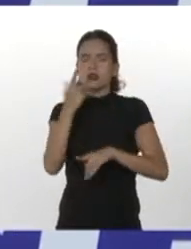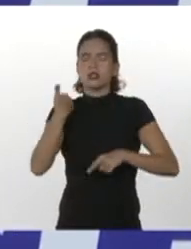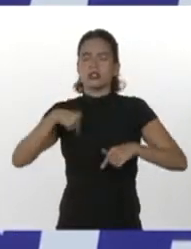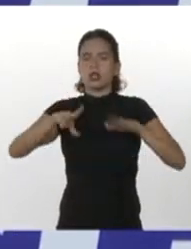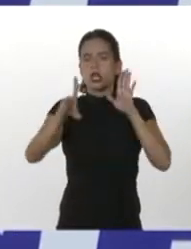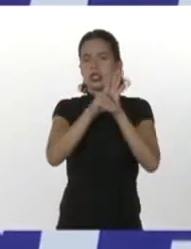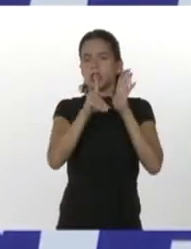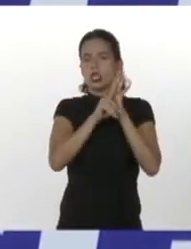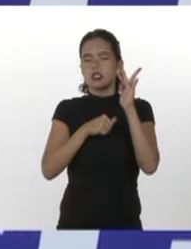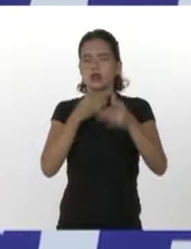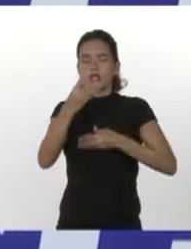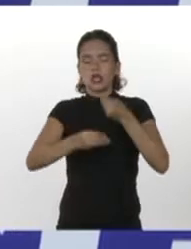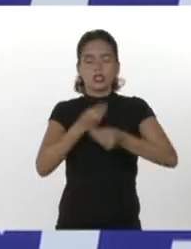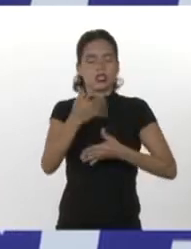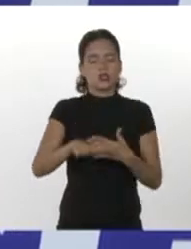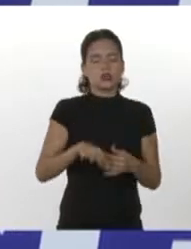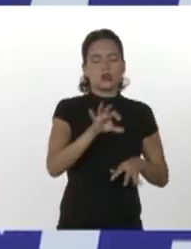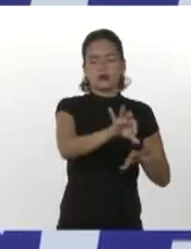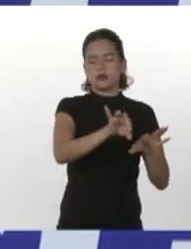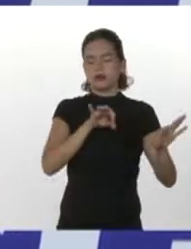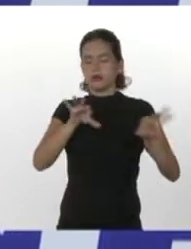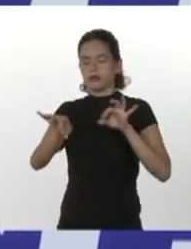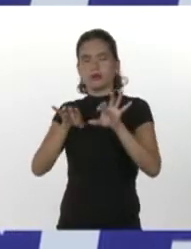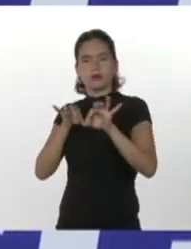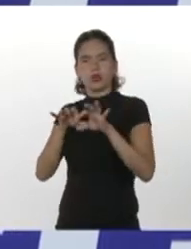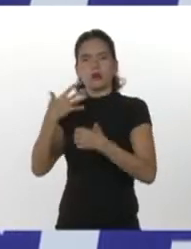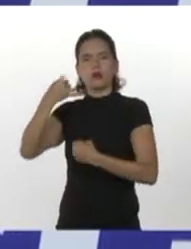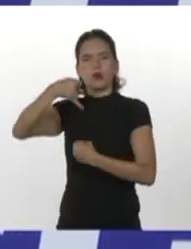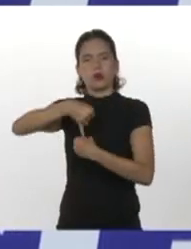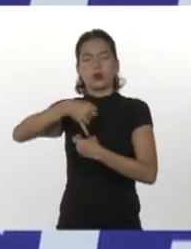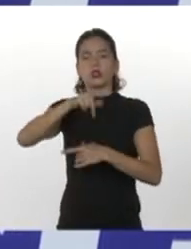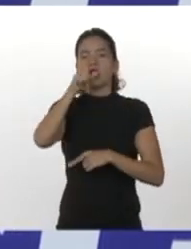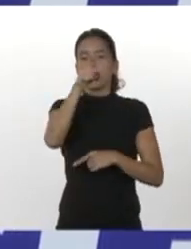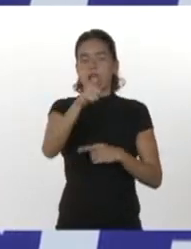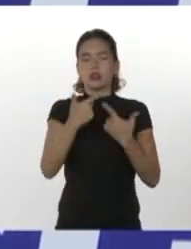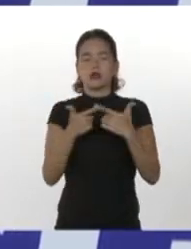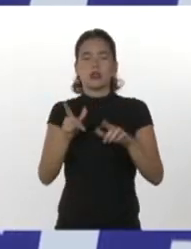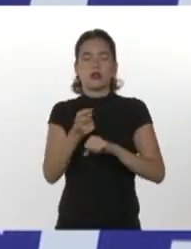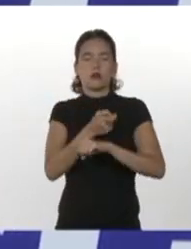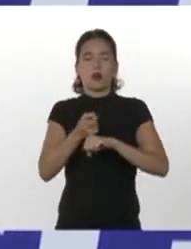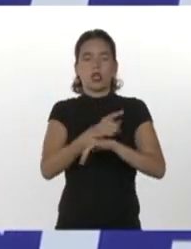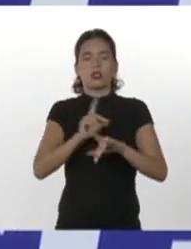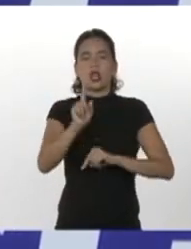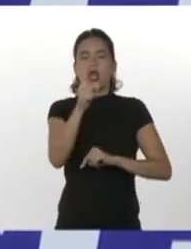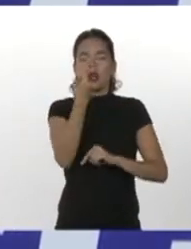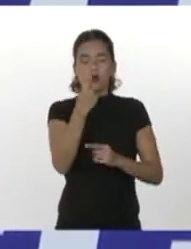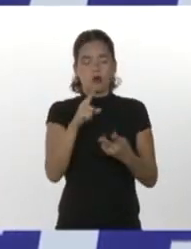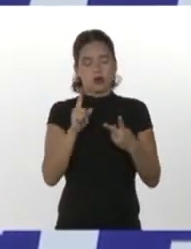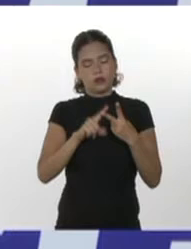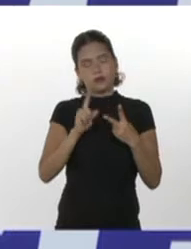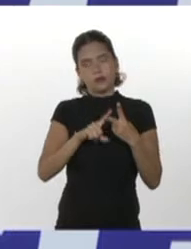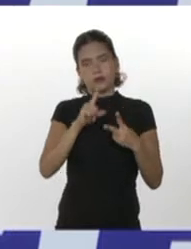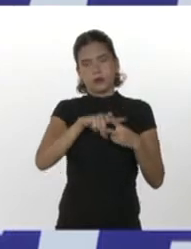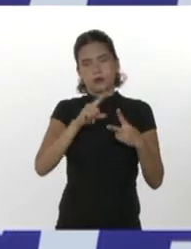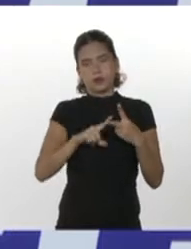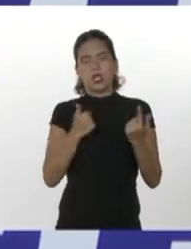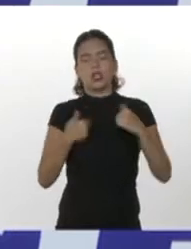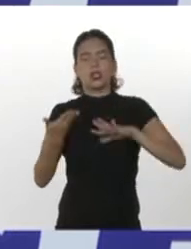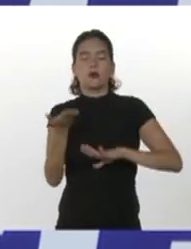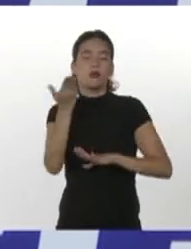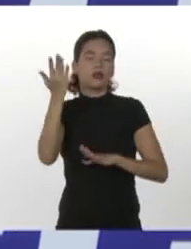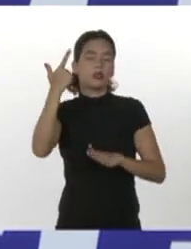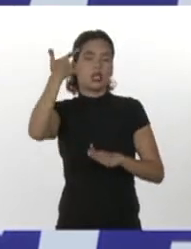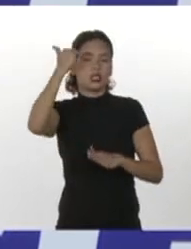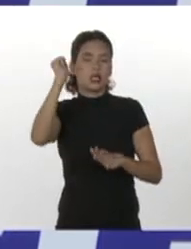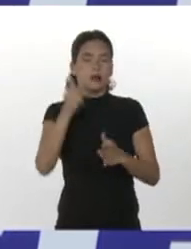derecho de hacer su elección por voto. Eso es democracia, es uno de los componentes